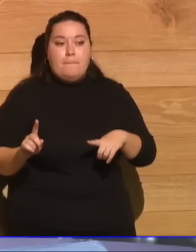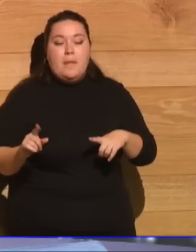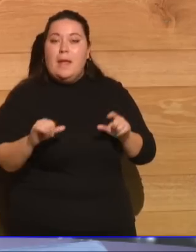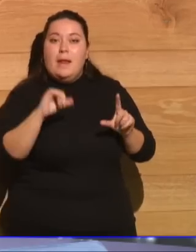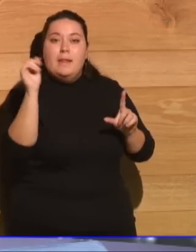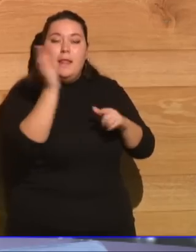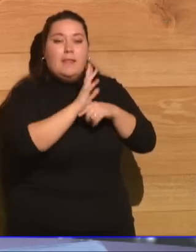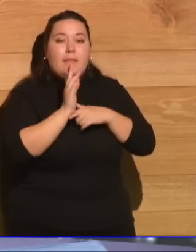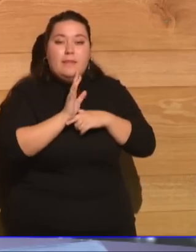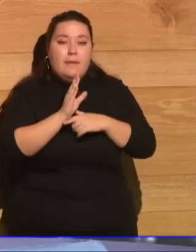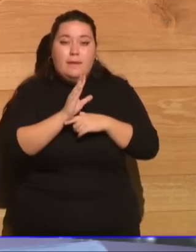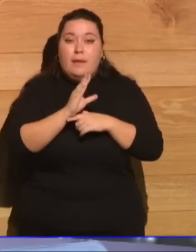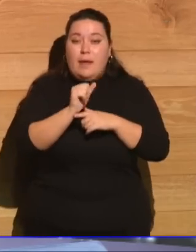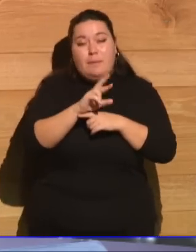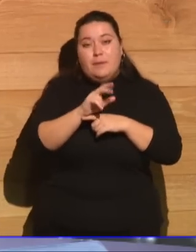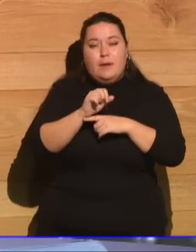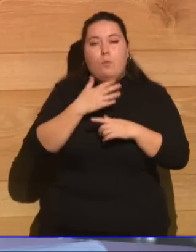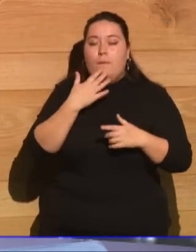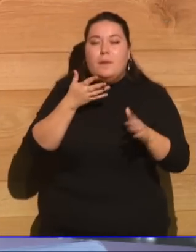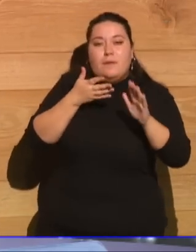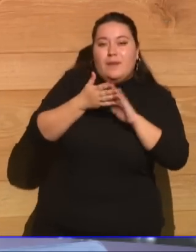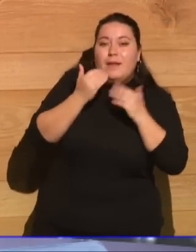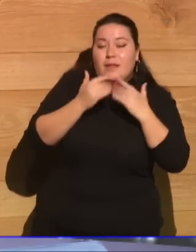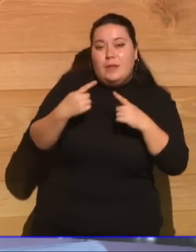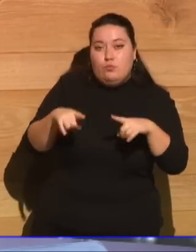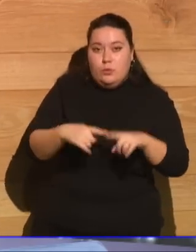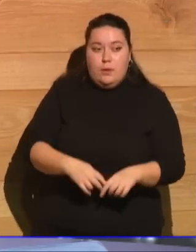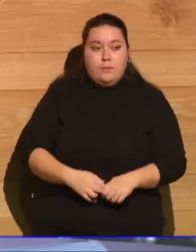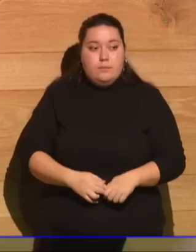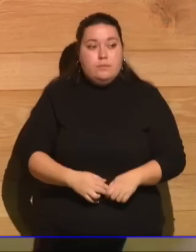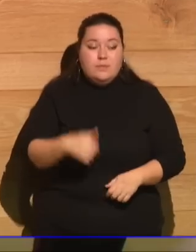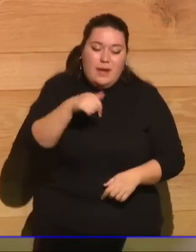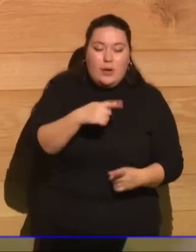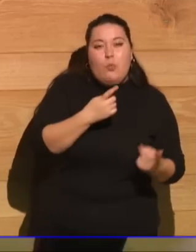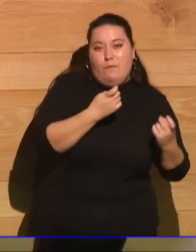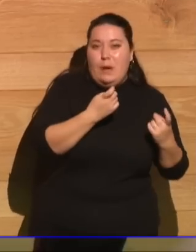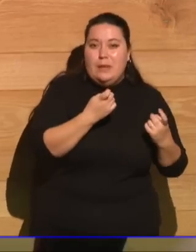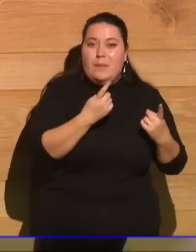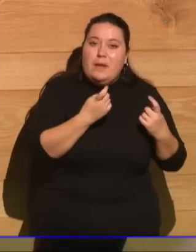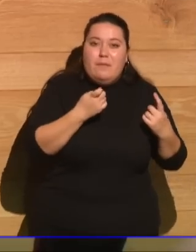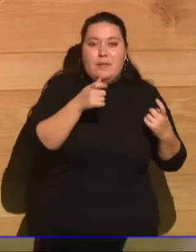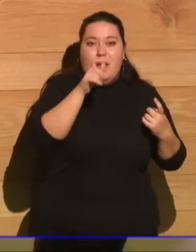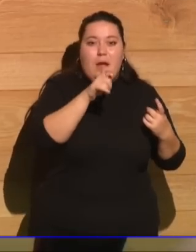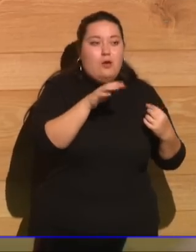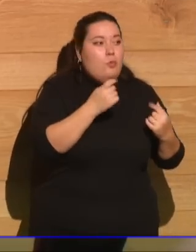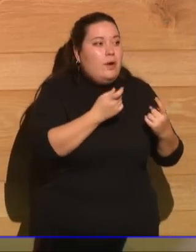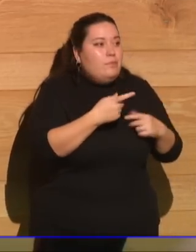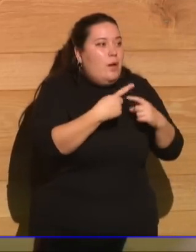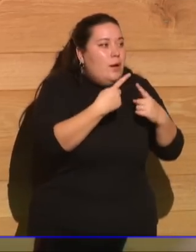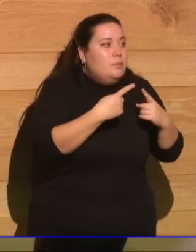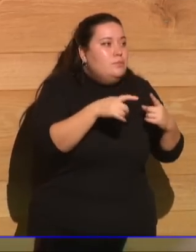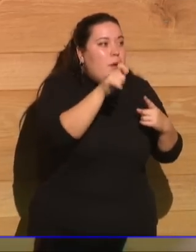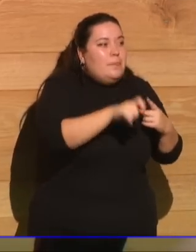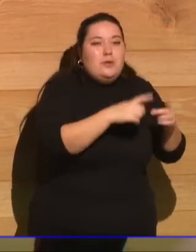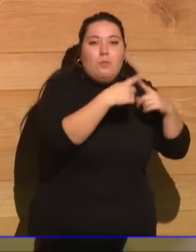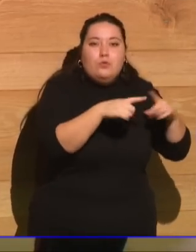de Carpenter se define a través de su música, precisamente. Y aquí sí, aquí te falta un tío haciéndole una banda sonora un poquito más...